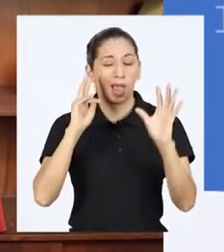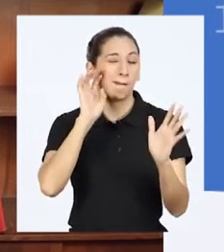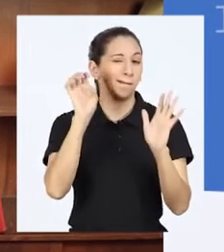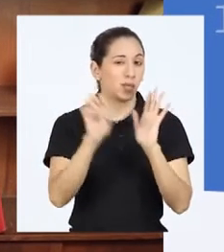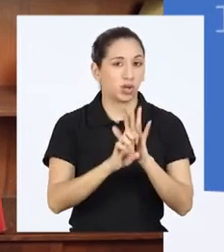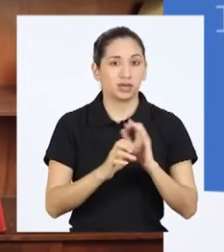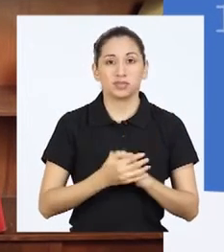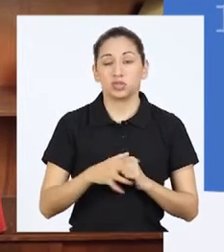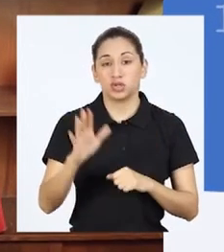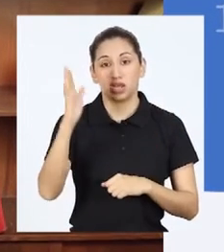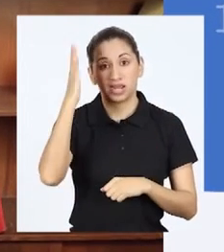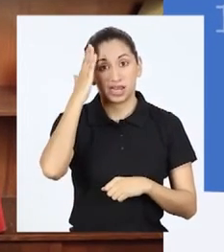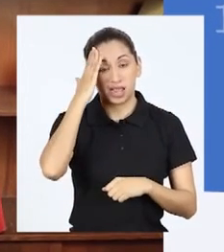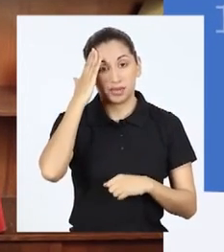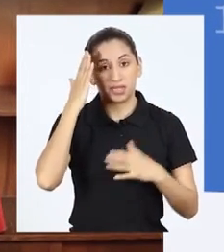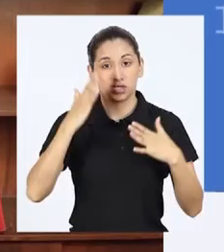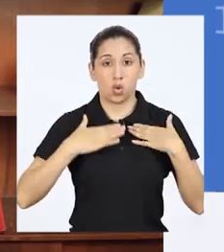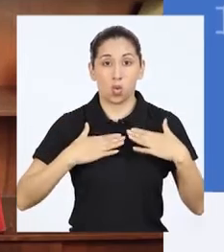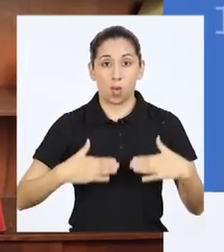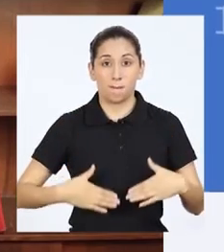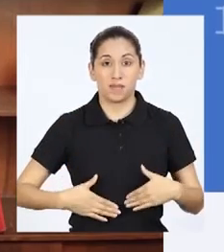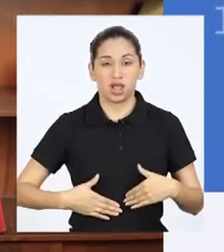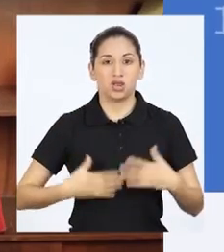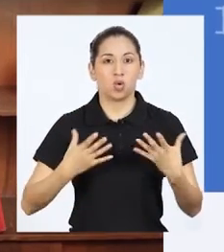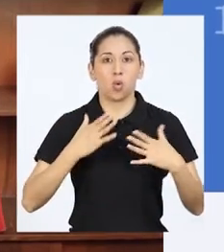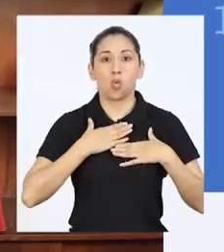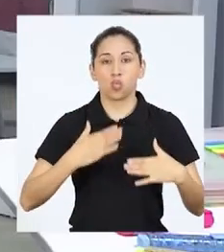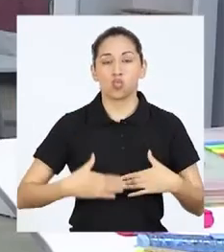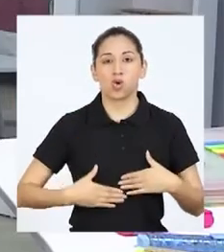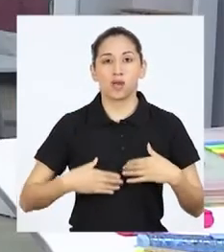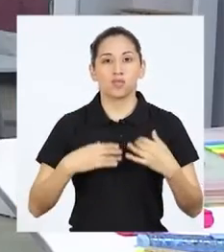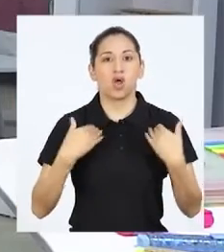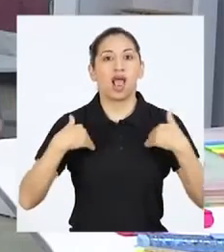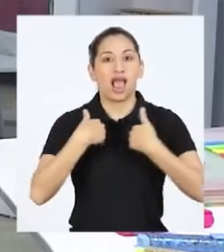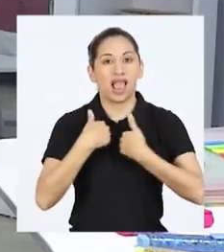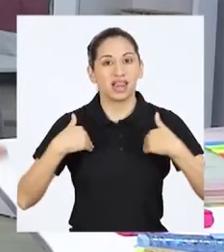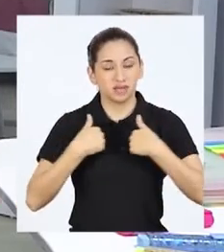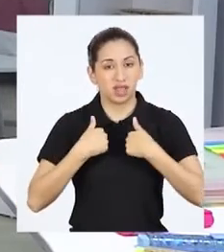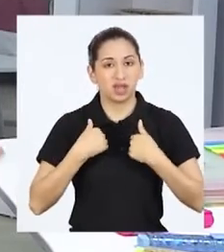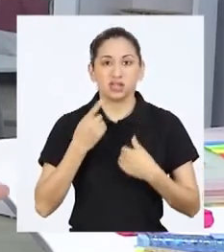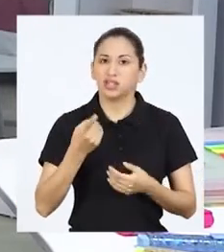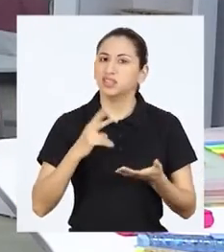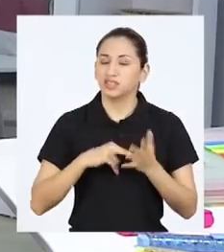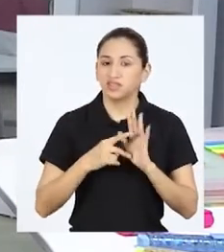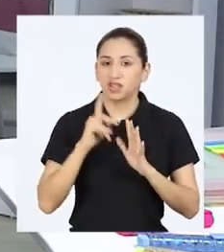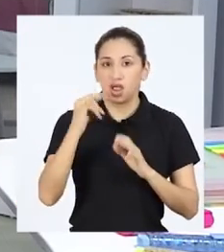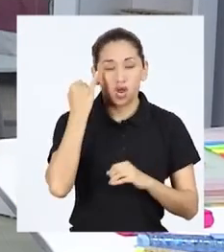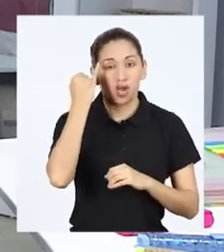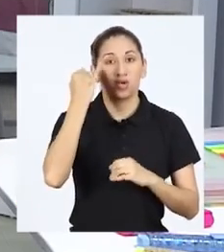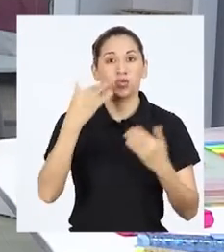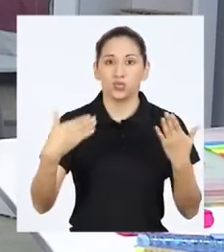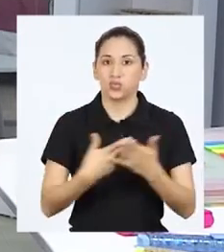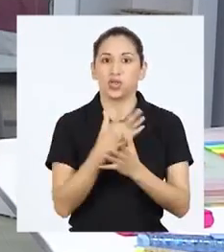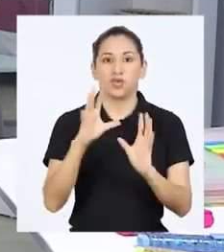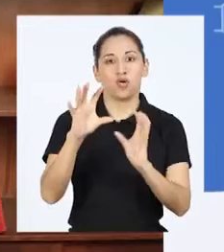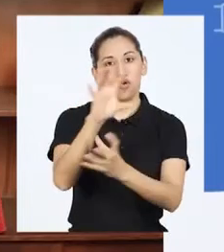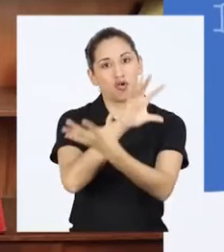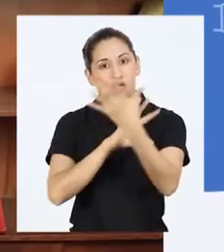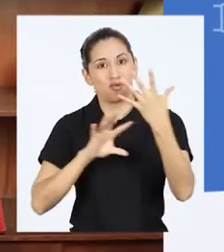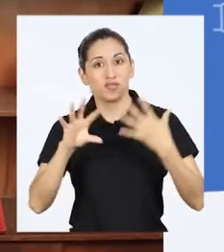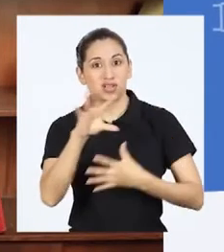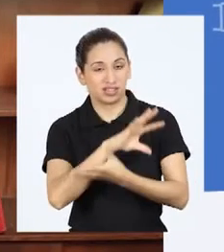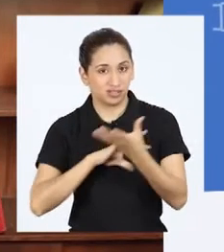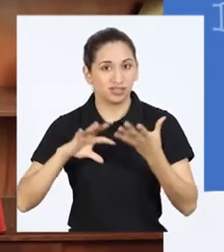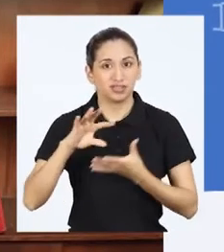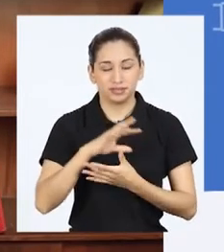ejemplo, cabezas humanas con cuerpos de animales. Y eso motivó a crear una técnica de combinaciones.